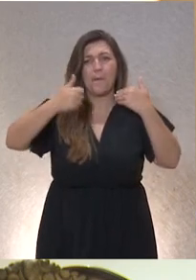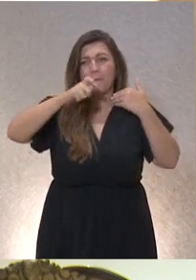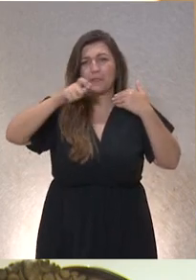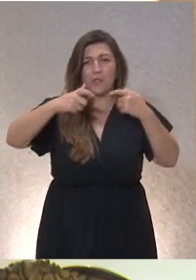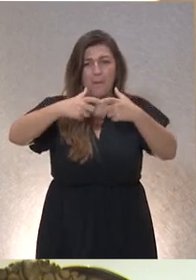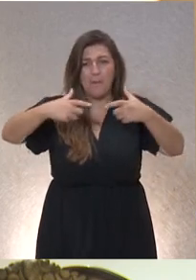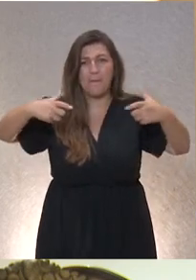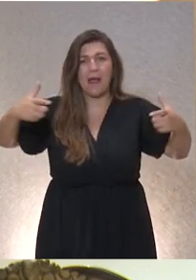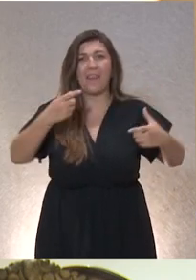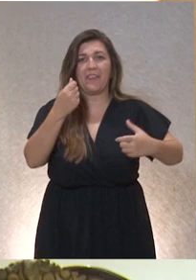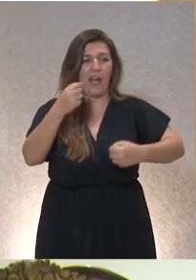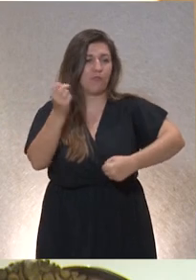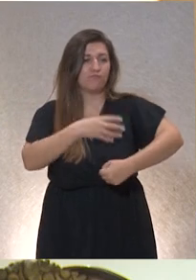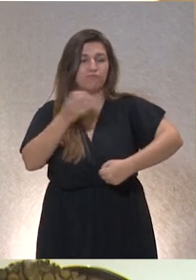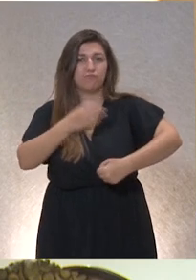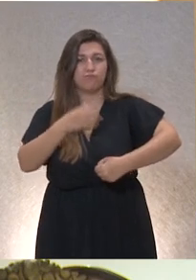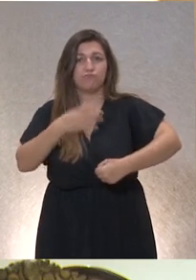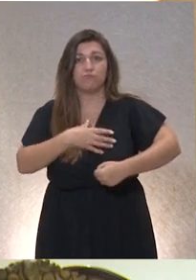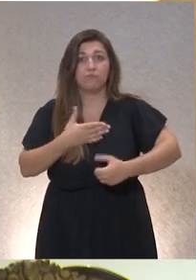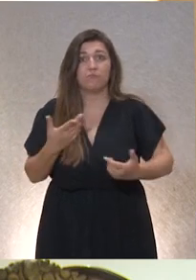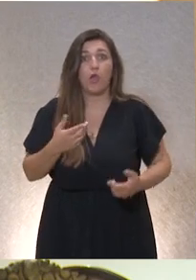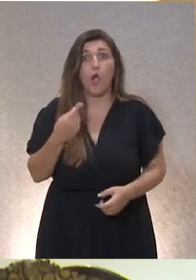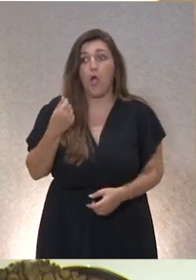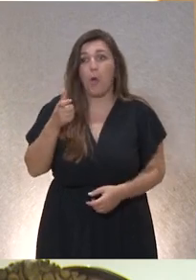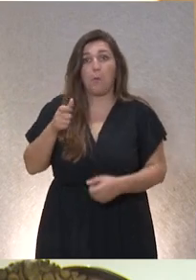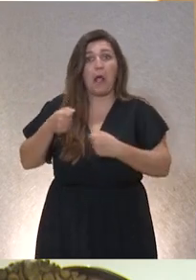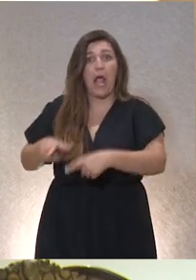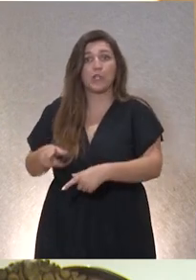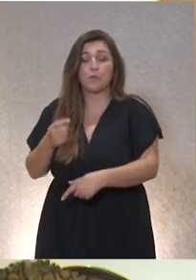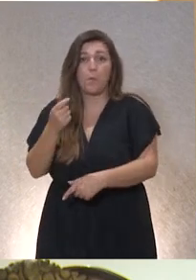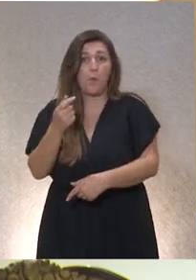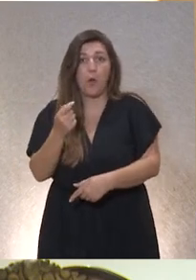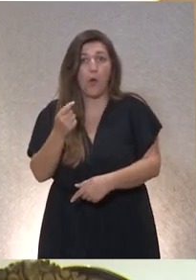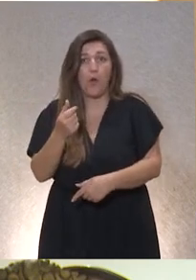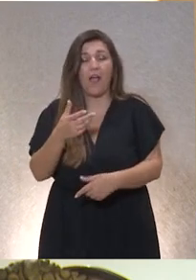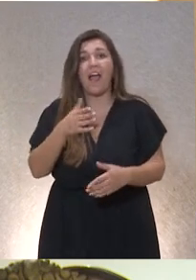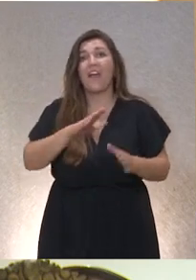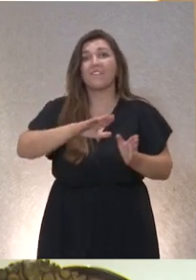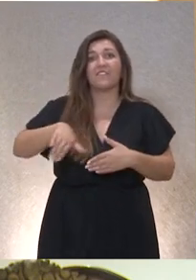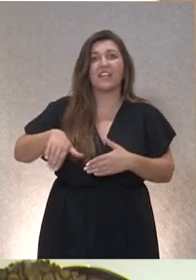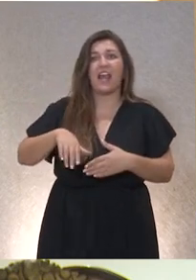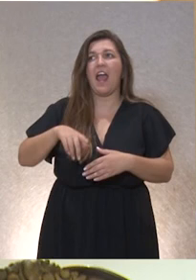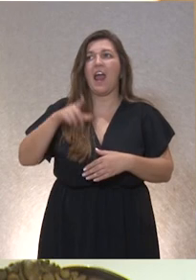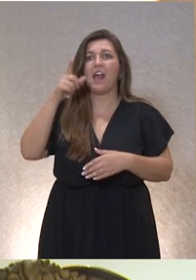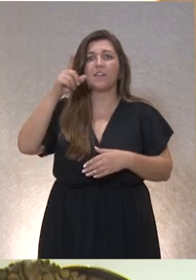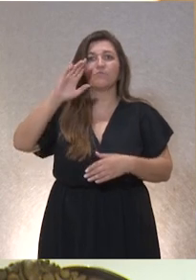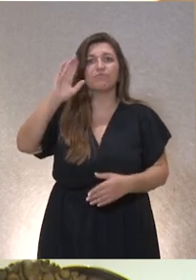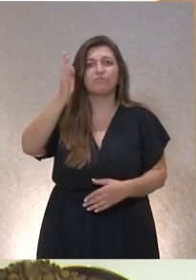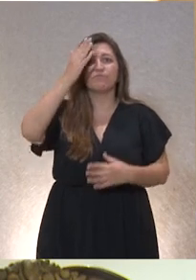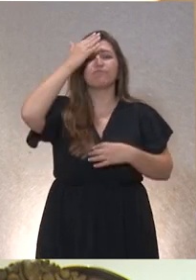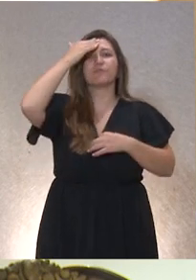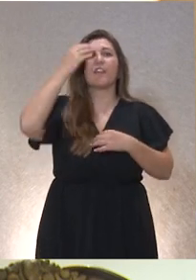ingresar más lo Siguen con muy pocos costes se convierten en un nuevo nuevos monopolistas de la